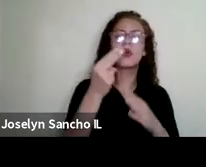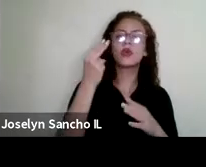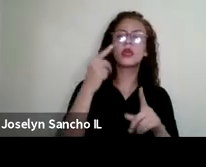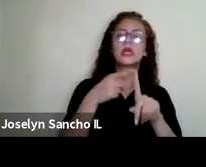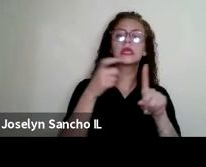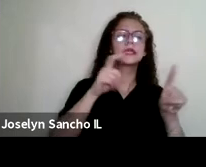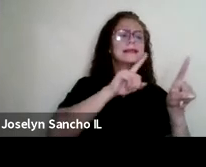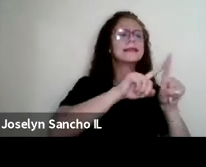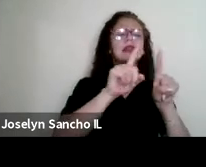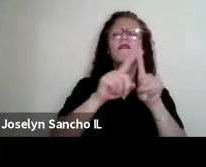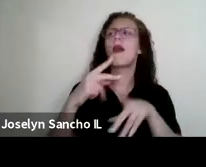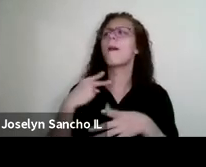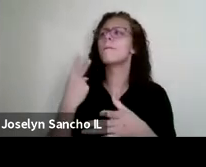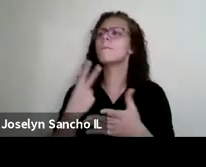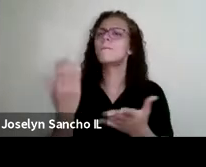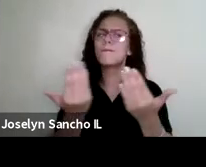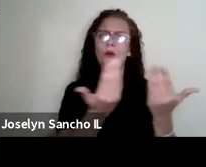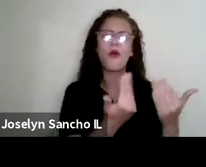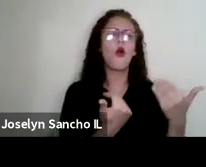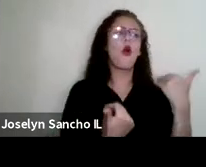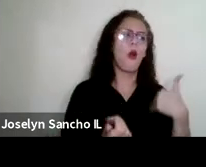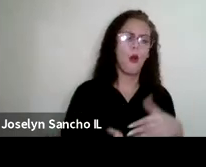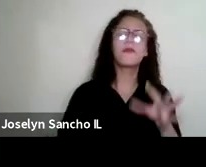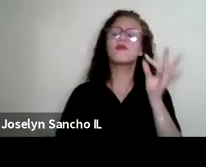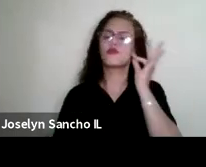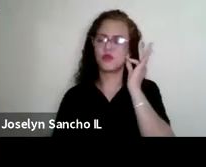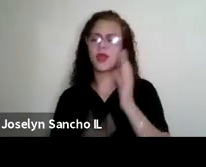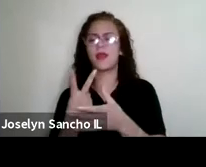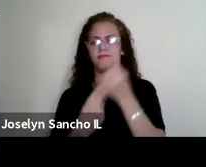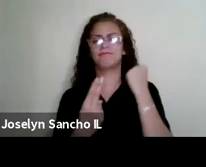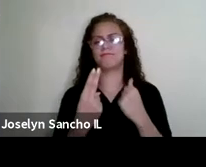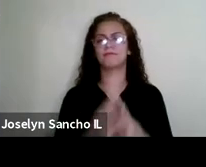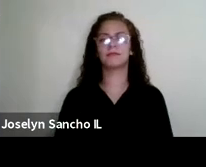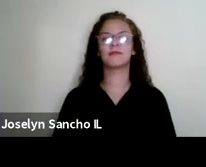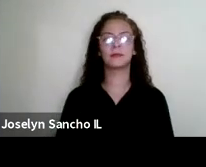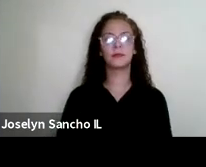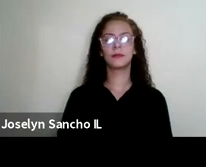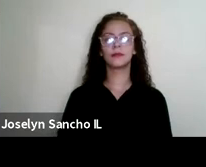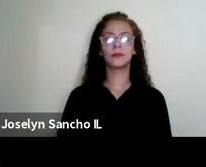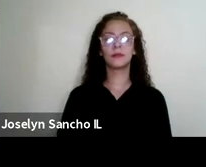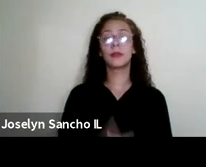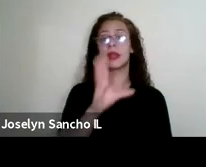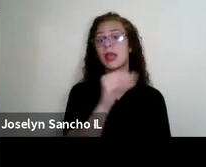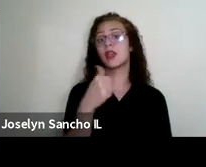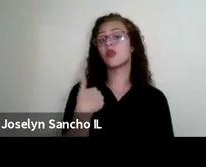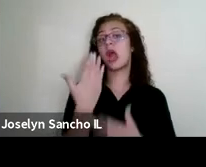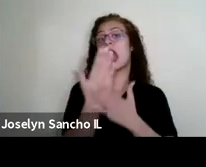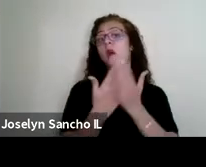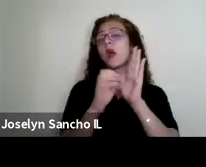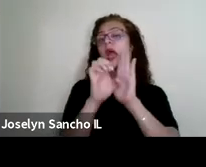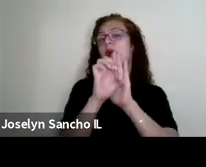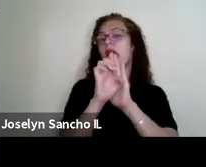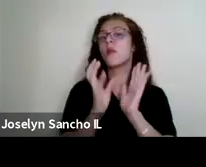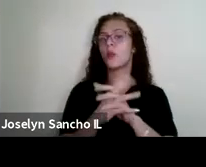múltiples voces, las de los hombres y las de las mujeres. Y voy a ponerles algunos ejemplos